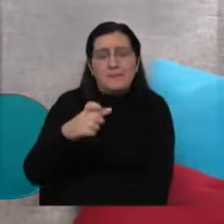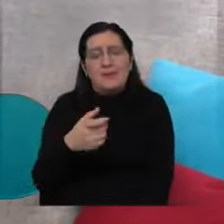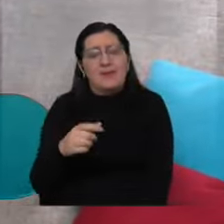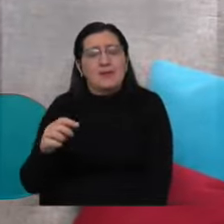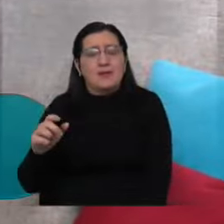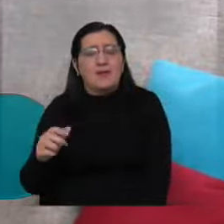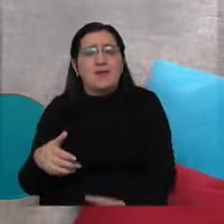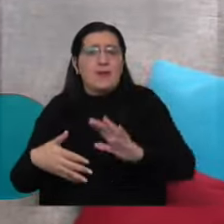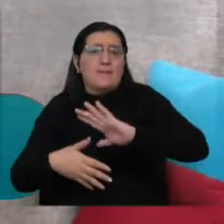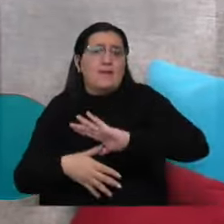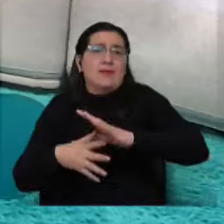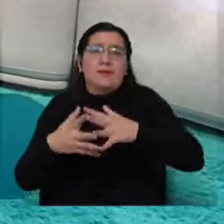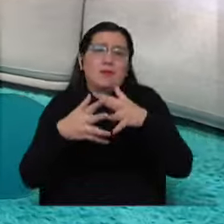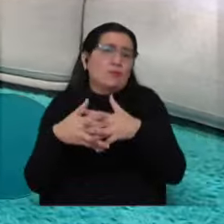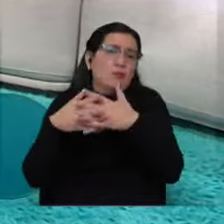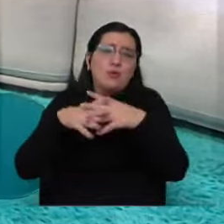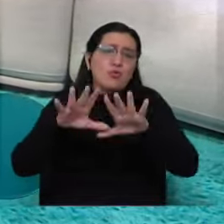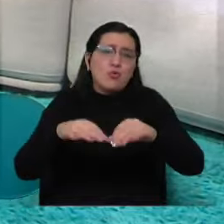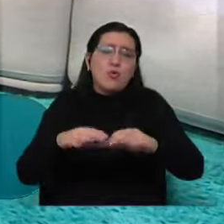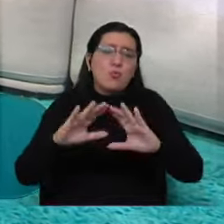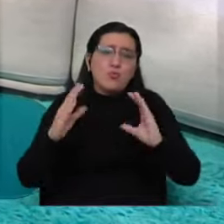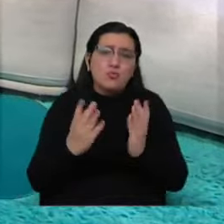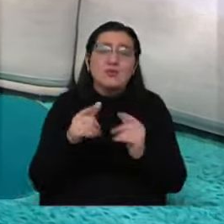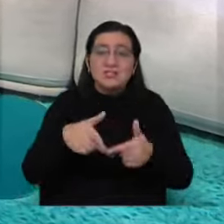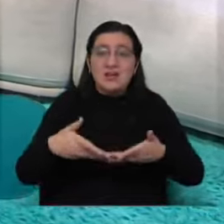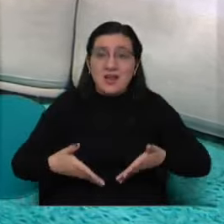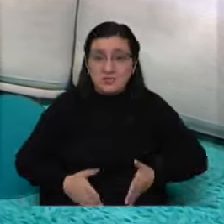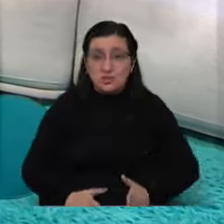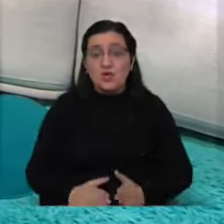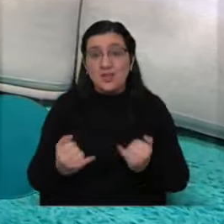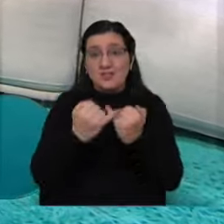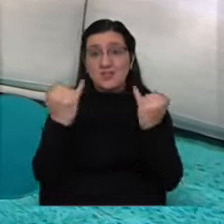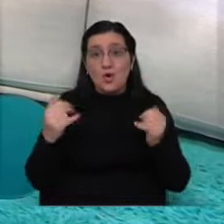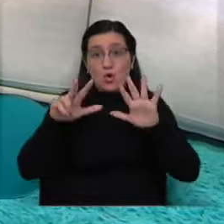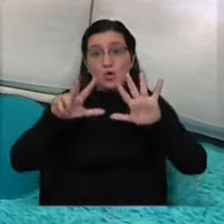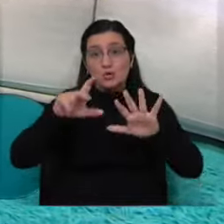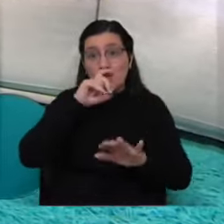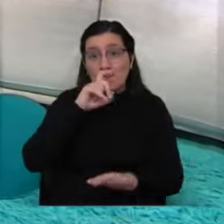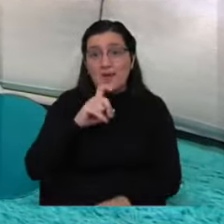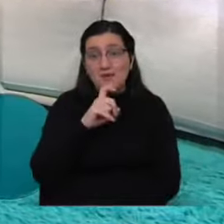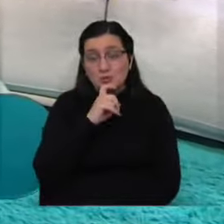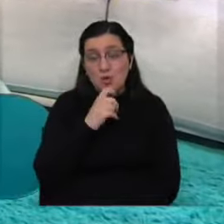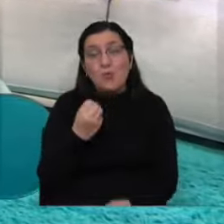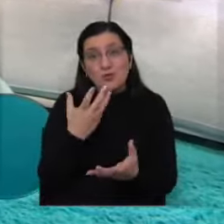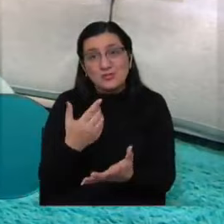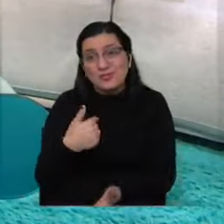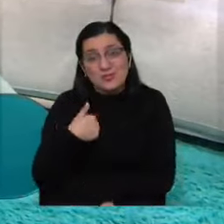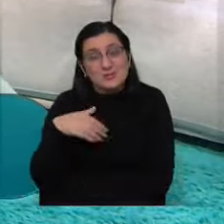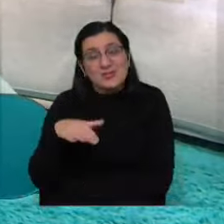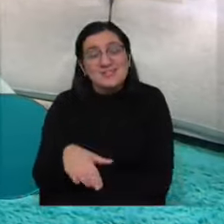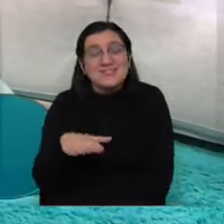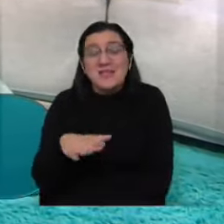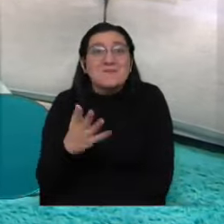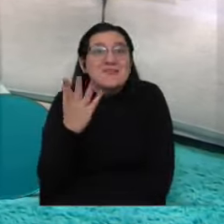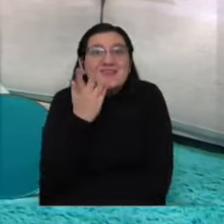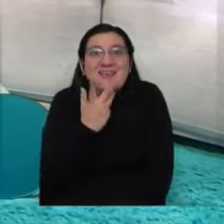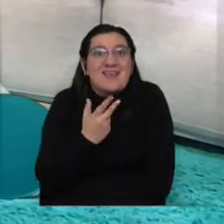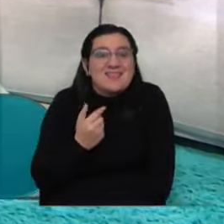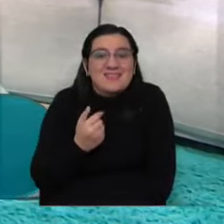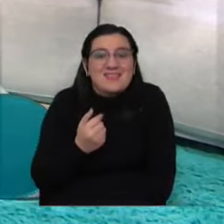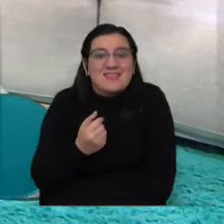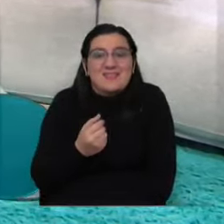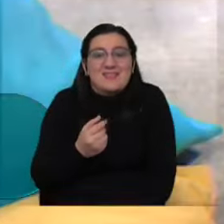veces aquí en en Uruguay yo ella nació un 8 de marzo por eso desde desde mi infancia es alguien que que que me me fascina este